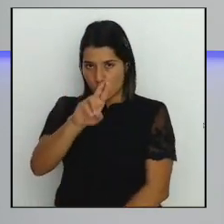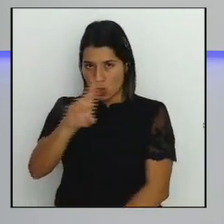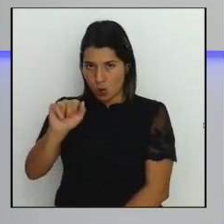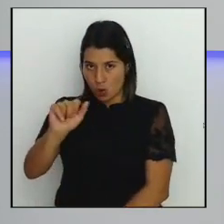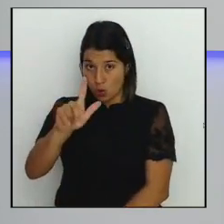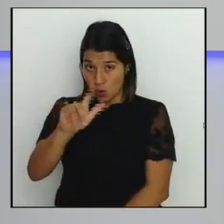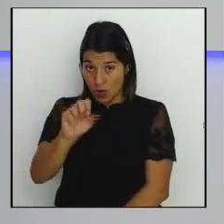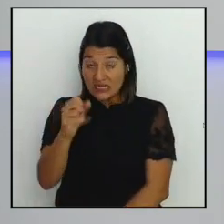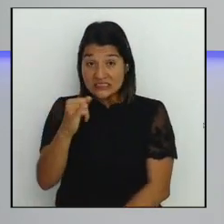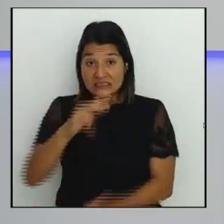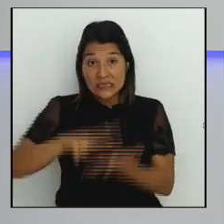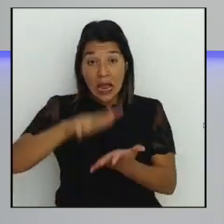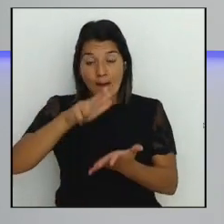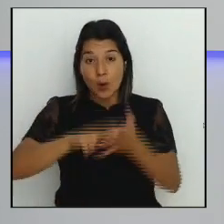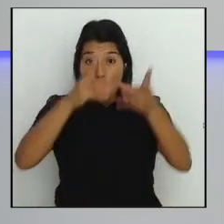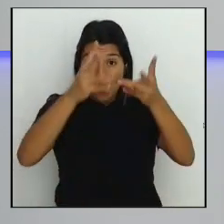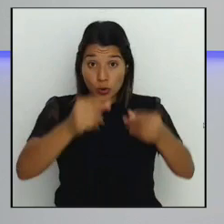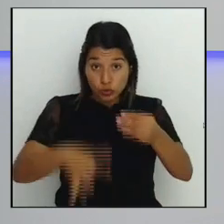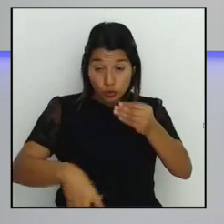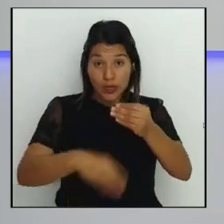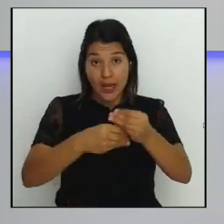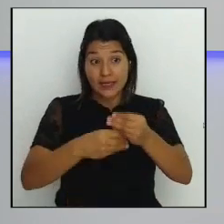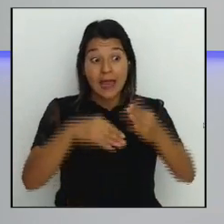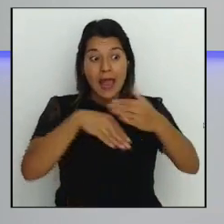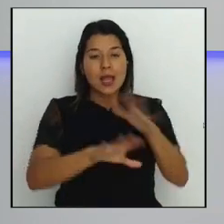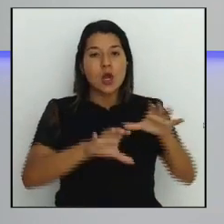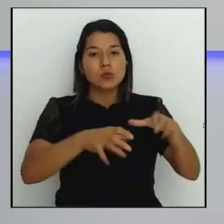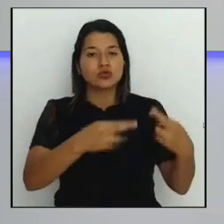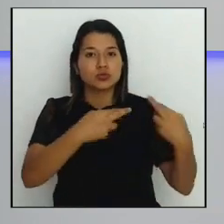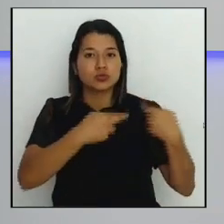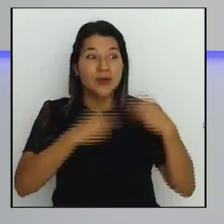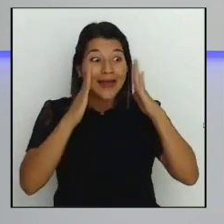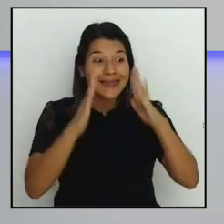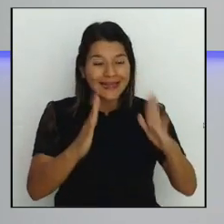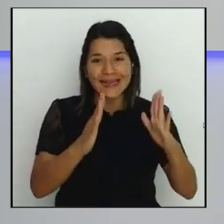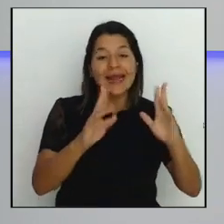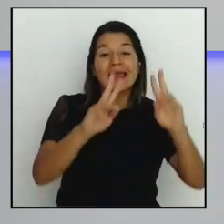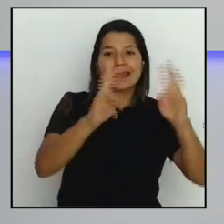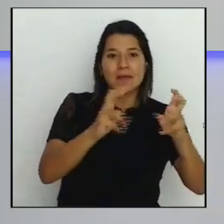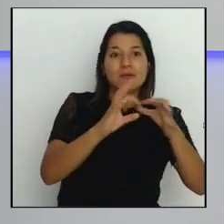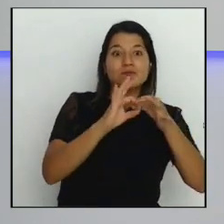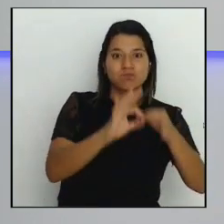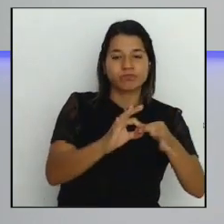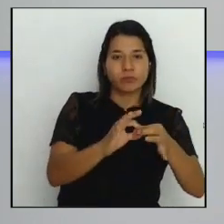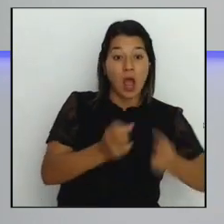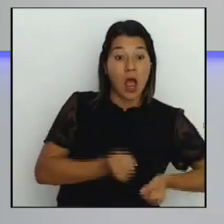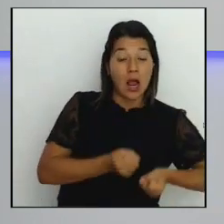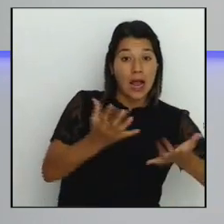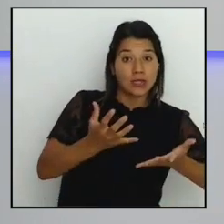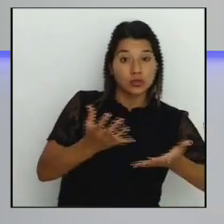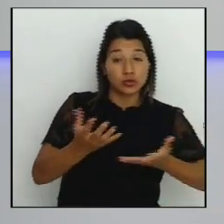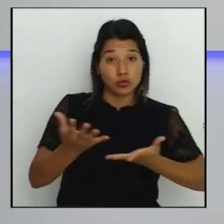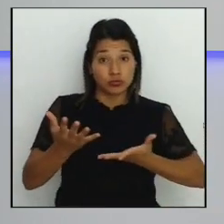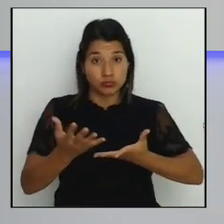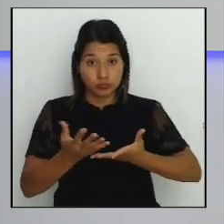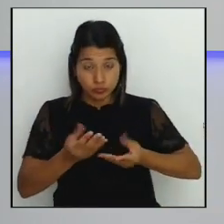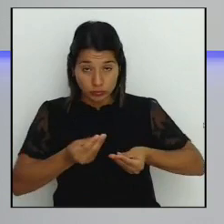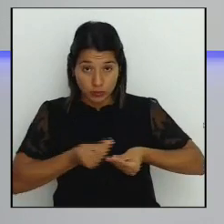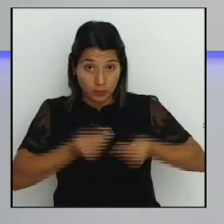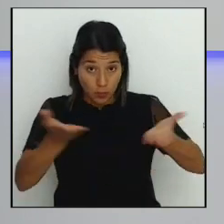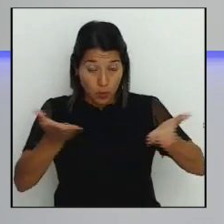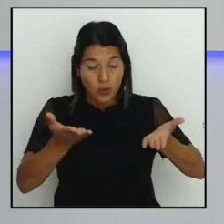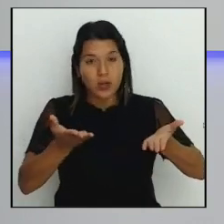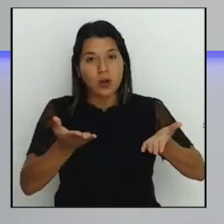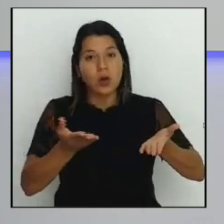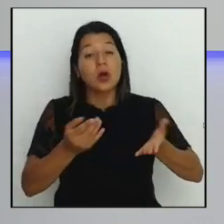diputados de la Comisión de Ingreso y Gasto Público están analizando en el Congreso, el Ministerio de Seguridad Pública podría contratar al menos